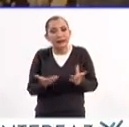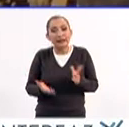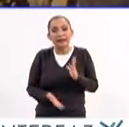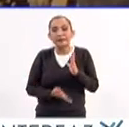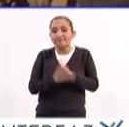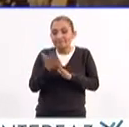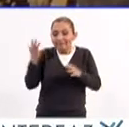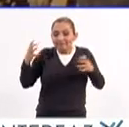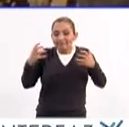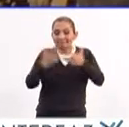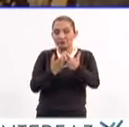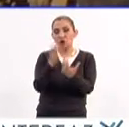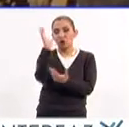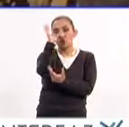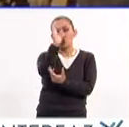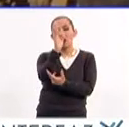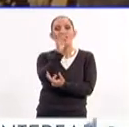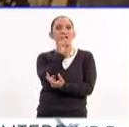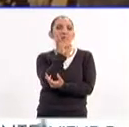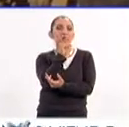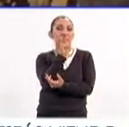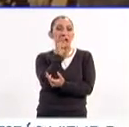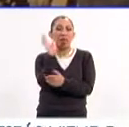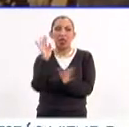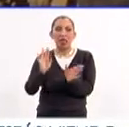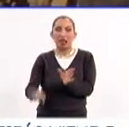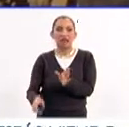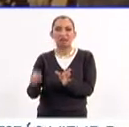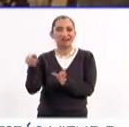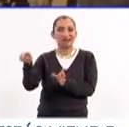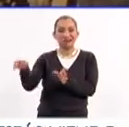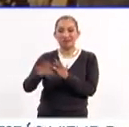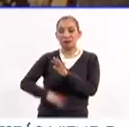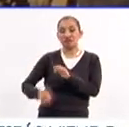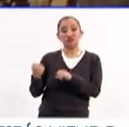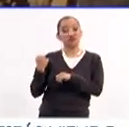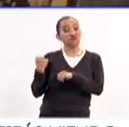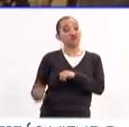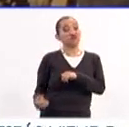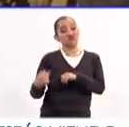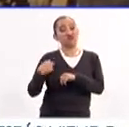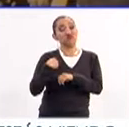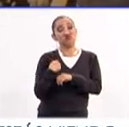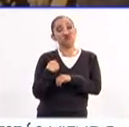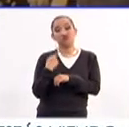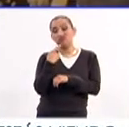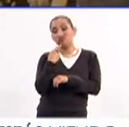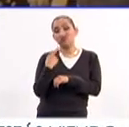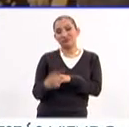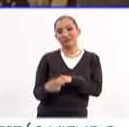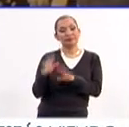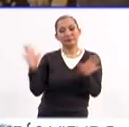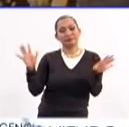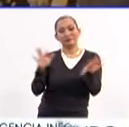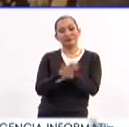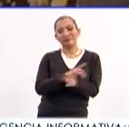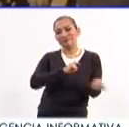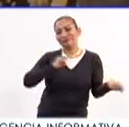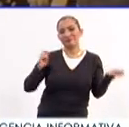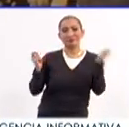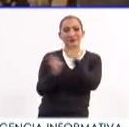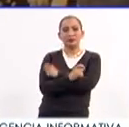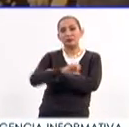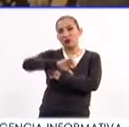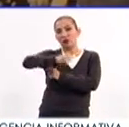esta cultura patriarcal basada en la fuerza y transcurrir a